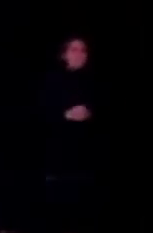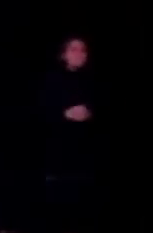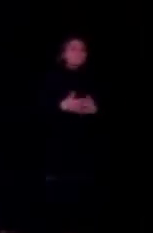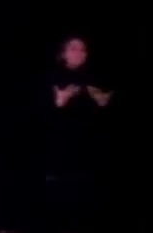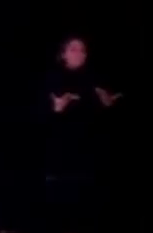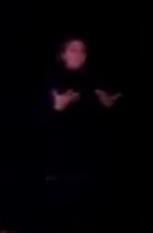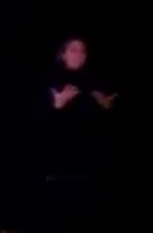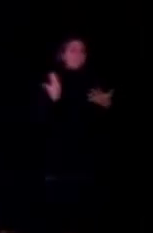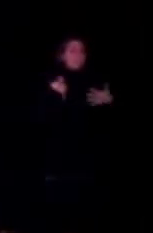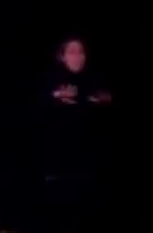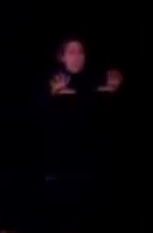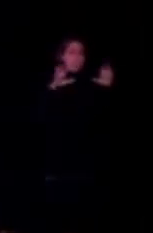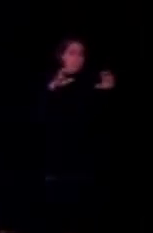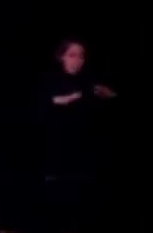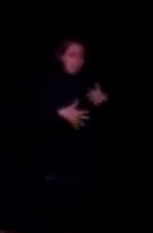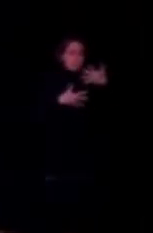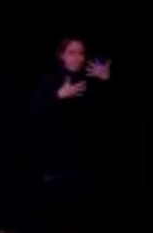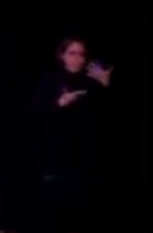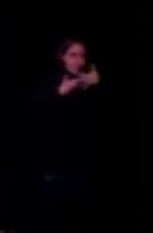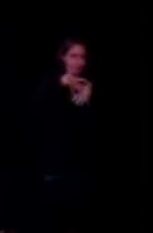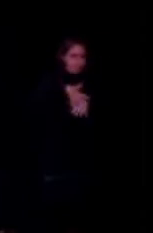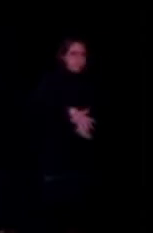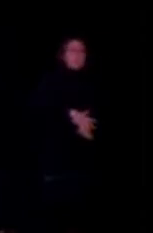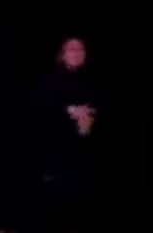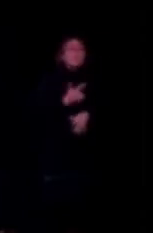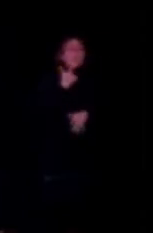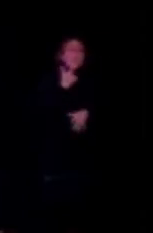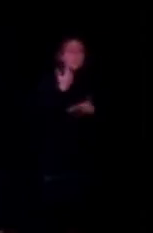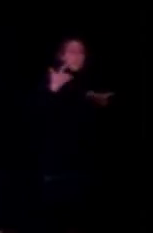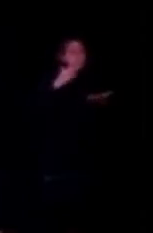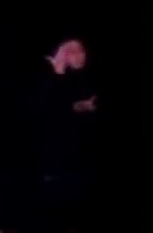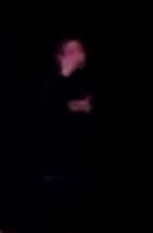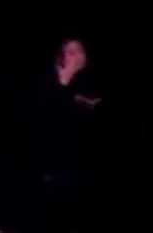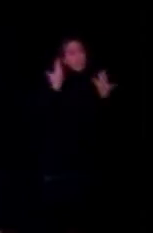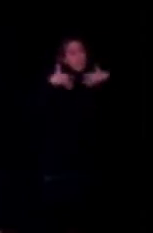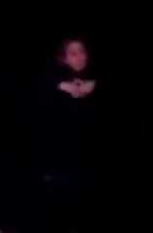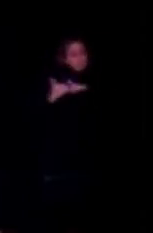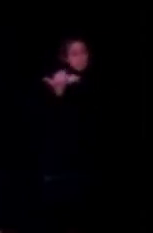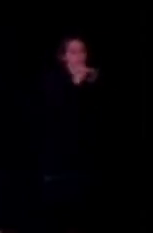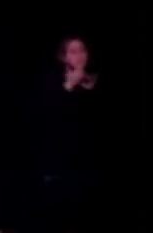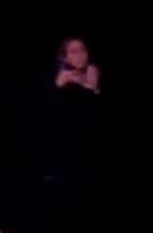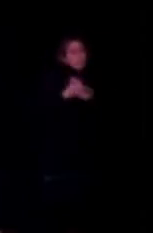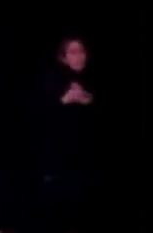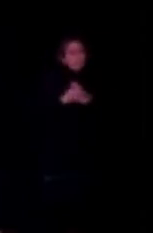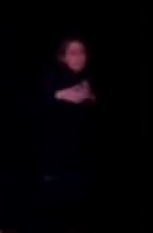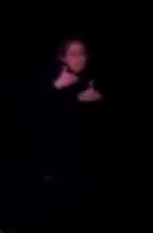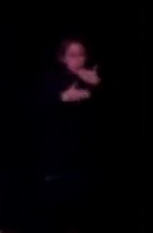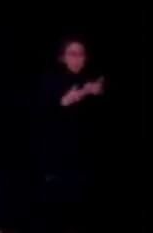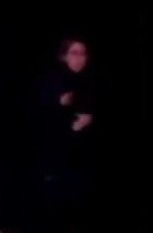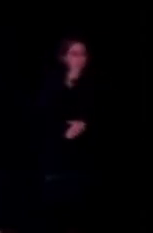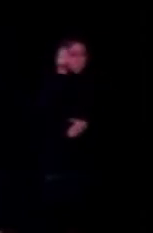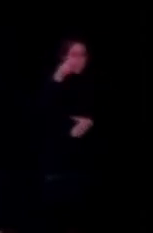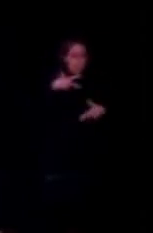comprometerse en la escuela inclusiva como un proceso de mejora e innovación del sistema educativo que nunca acaba